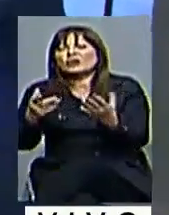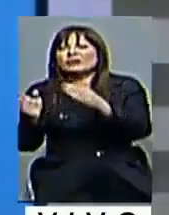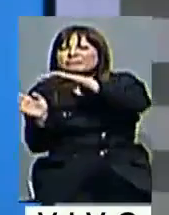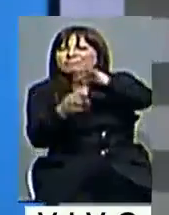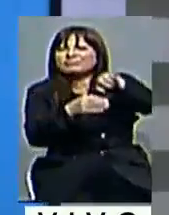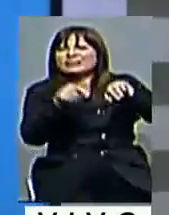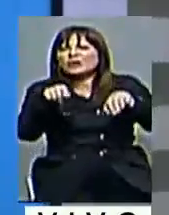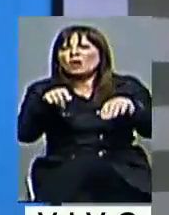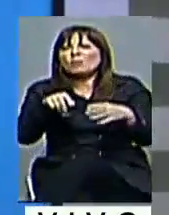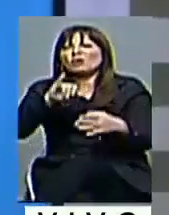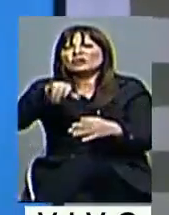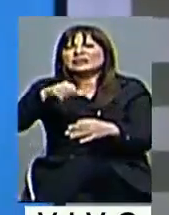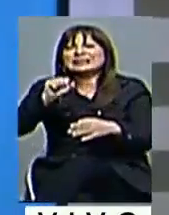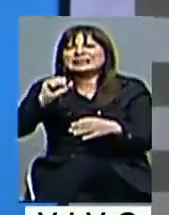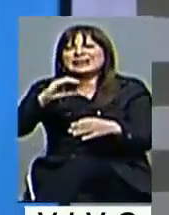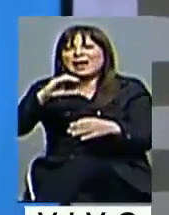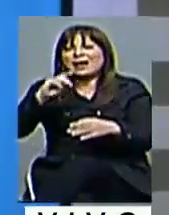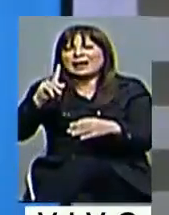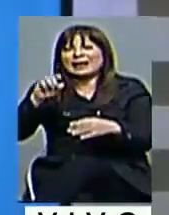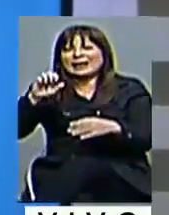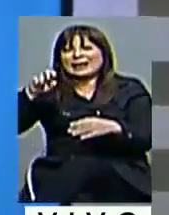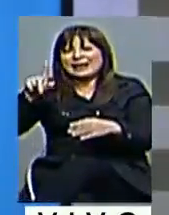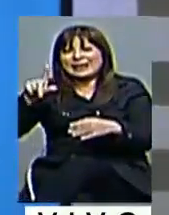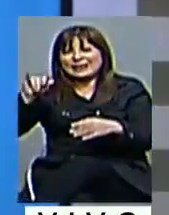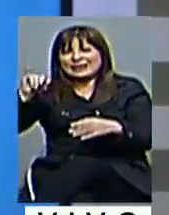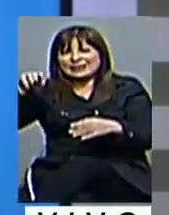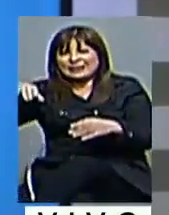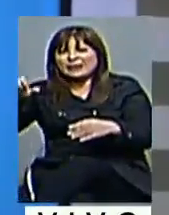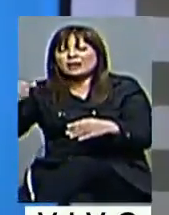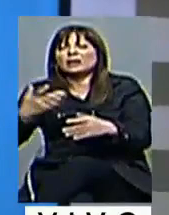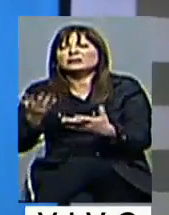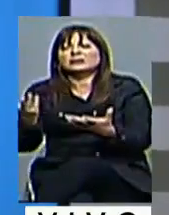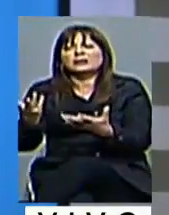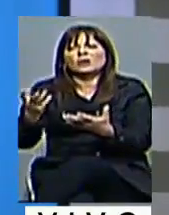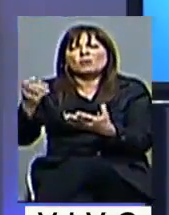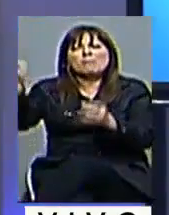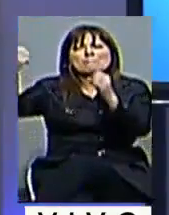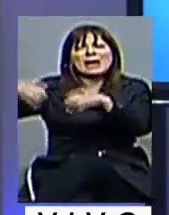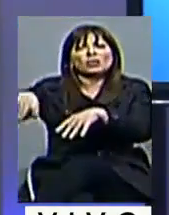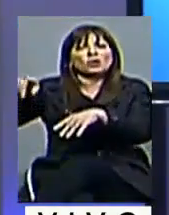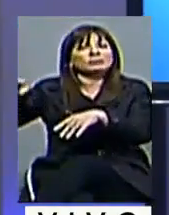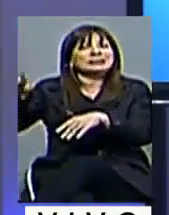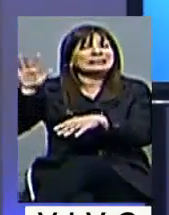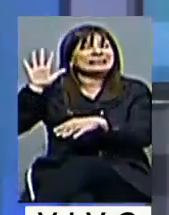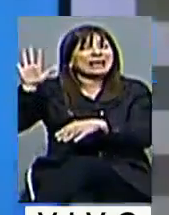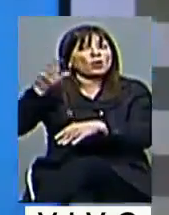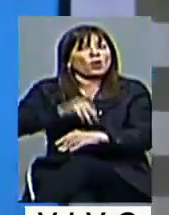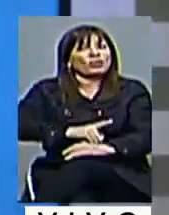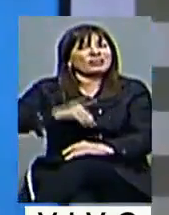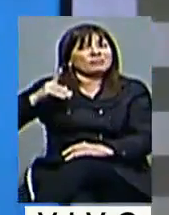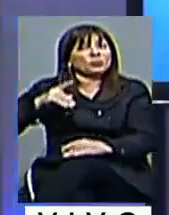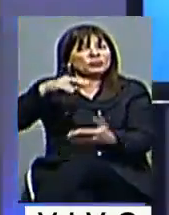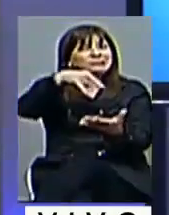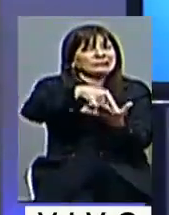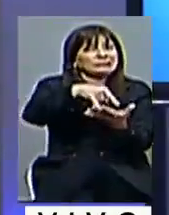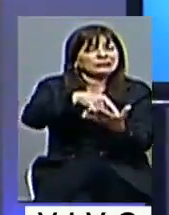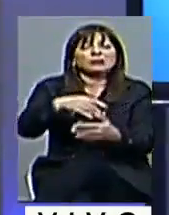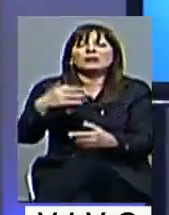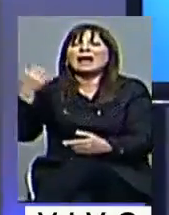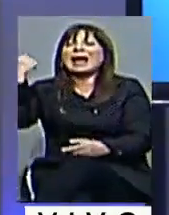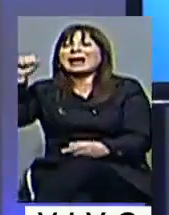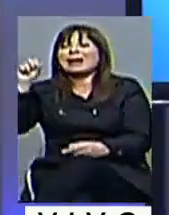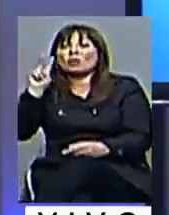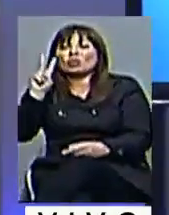Ya a Jacqueline Van Rysselberghe, de alguna forma le están pasando la cuenta por la pérdida de 5 diputados. Sí. Entonces, o sea, en realidad ganamos 2, pero 5 contra